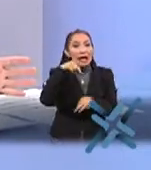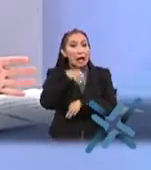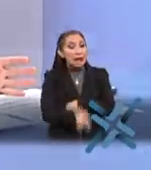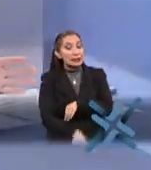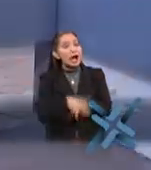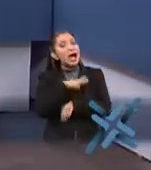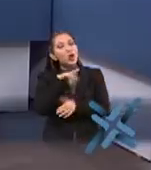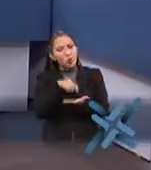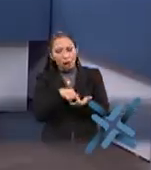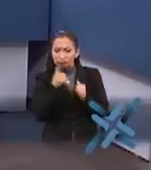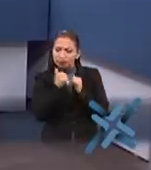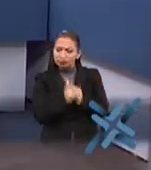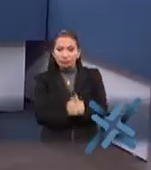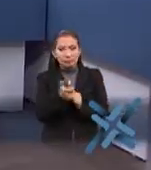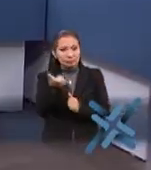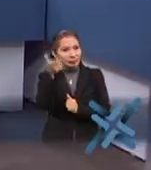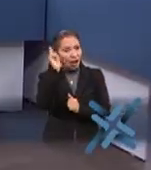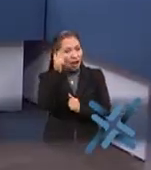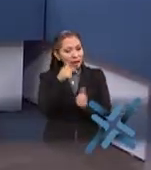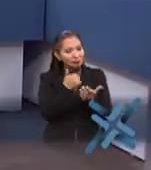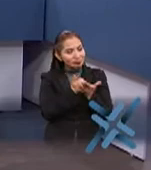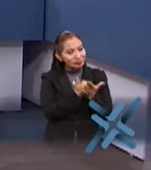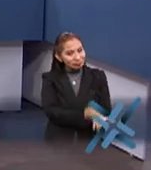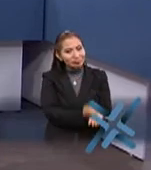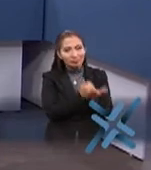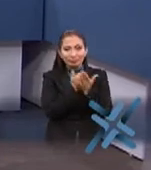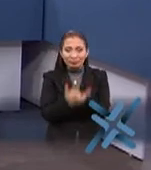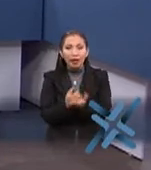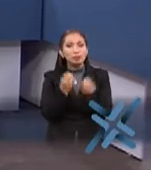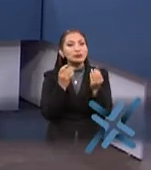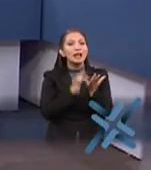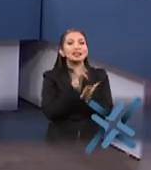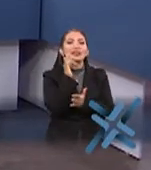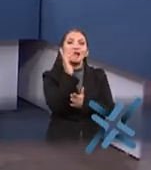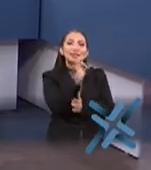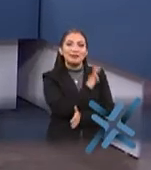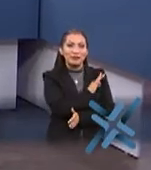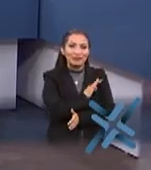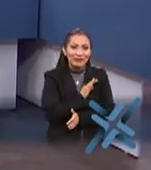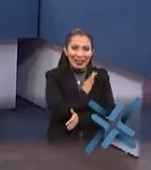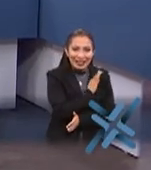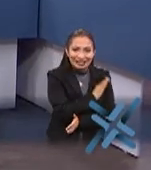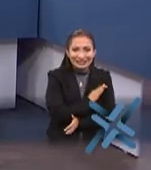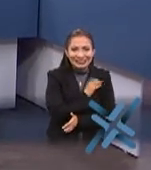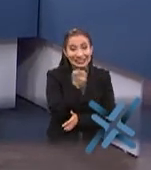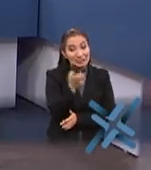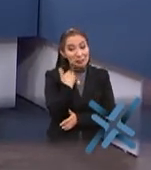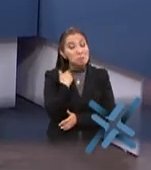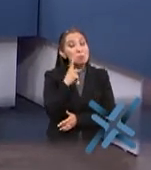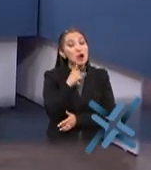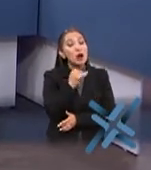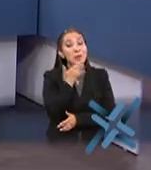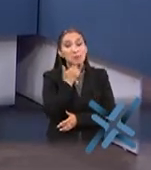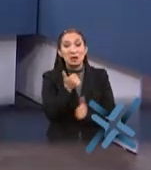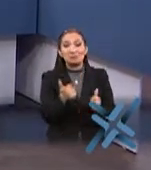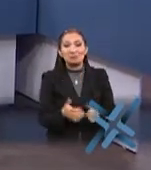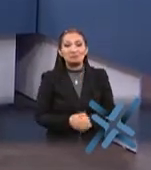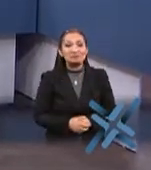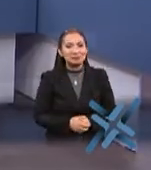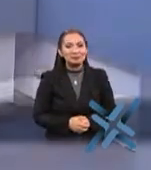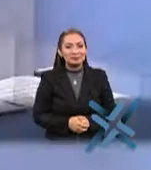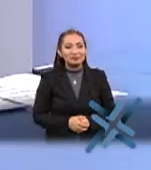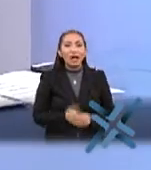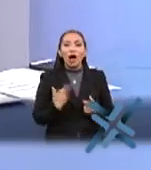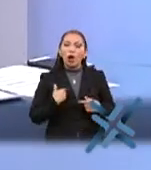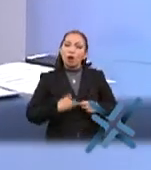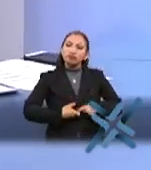tener un espacio fijo y esperamos seguir colaborando con ustedes. Claro, pues muchísimas gracias y felicidades. Es un gran programa. Gracias, don Alejandro. Un placer para nosotros que estado.